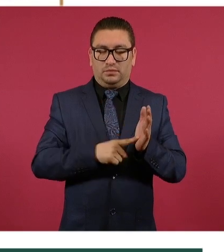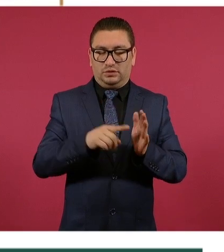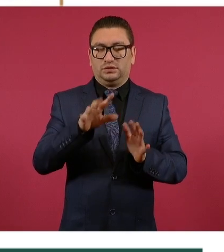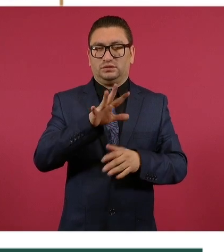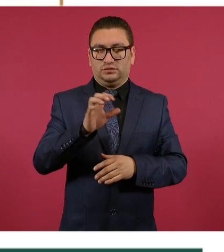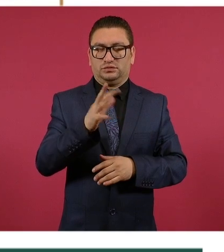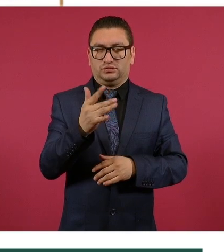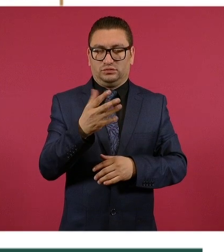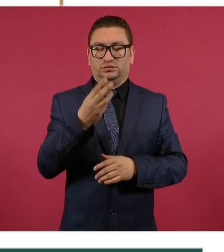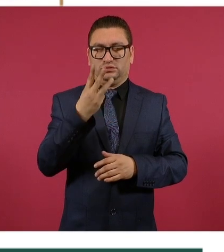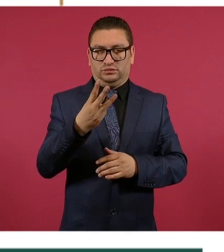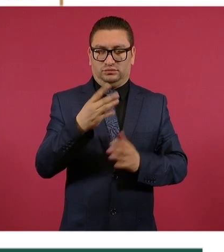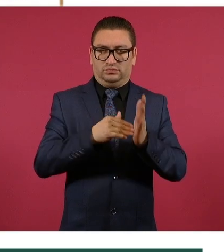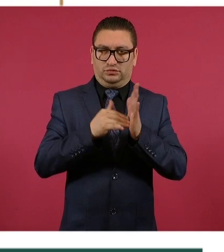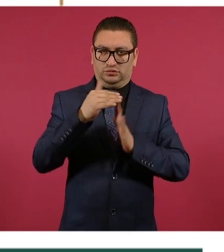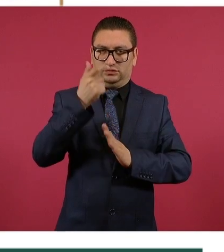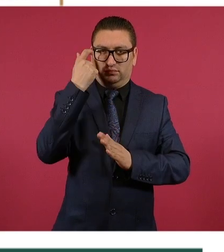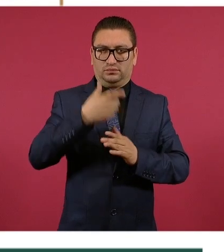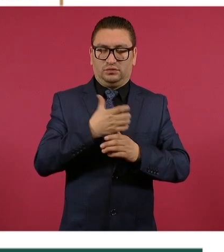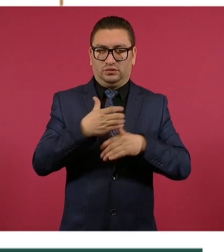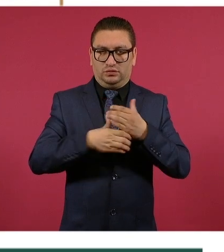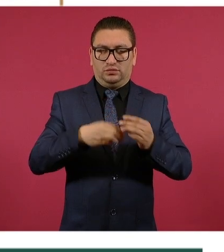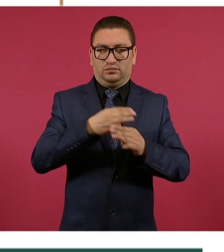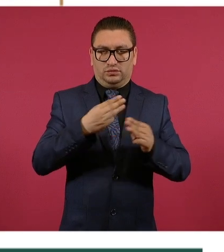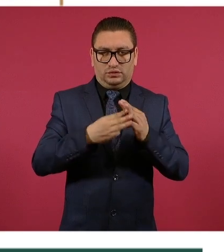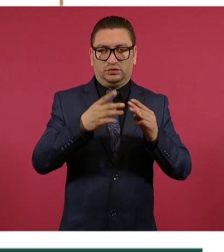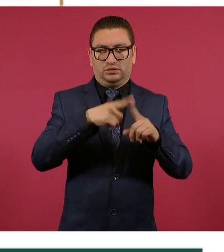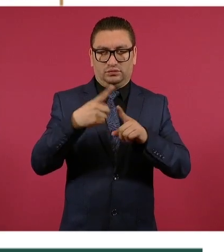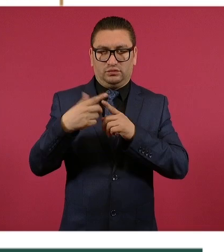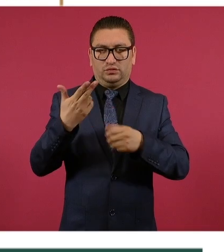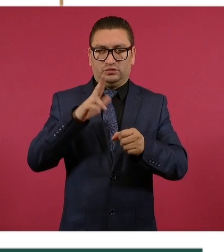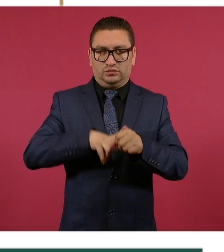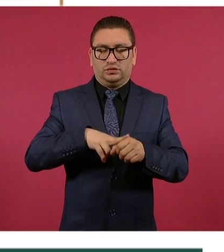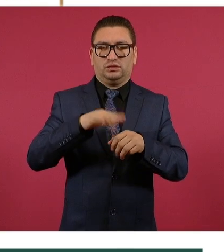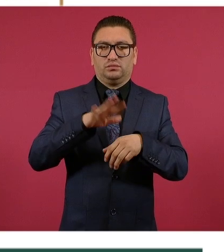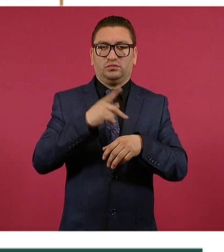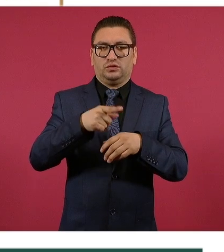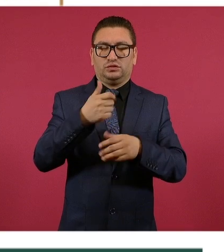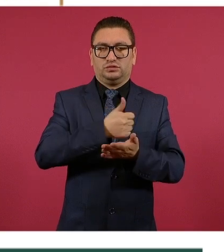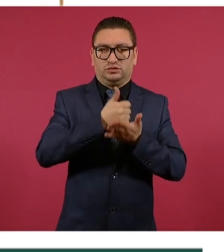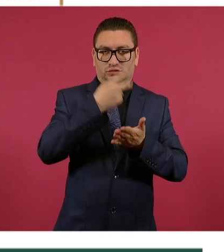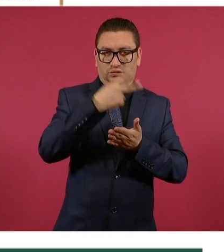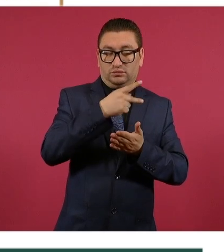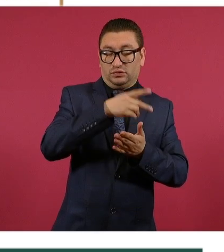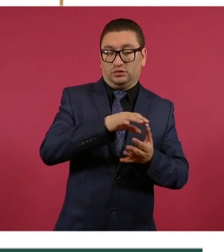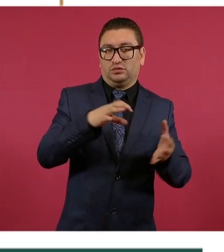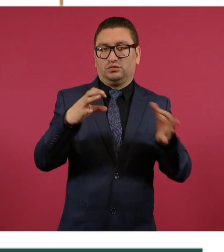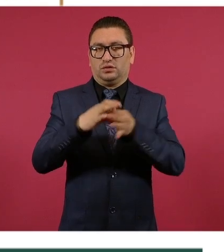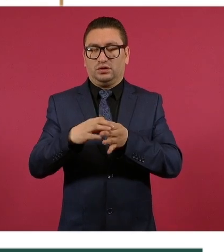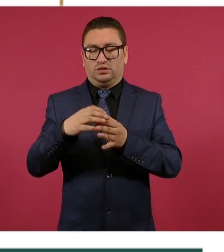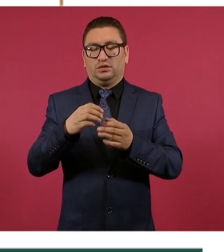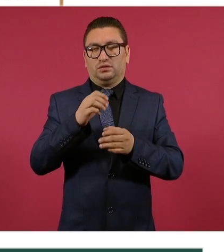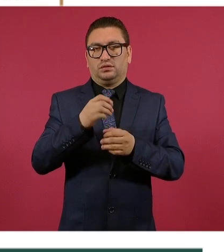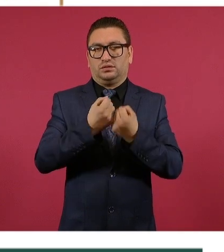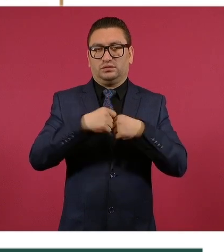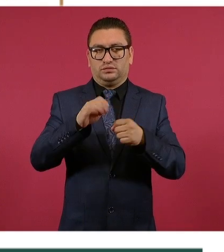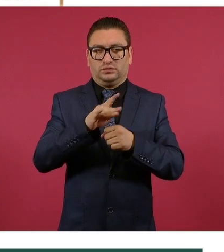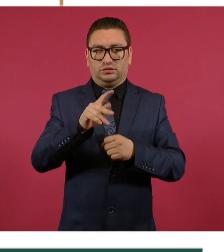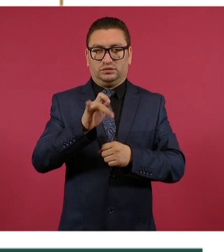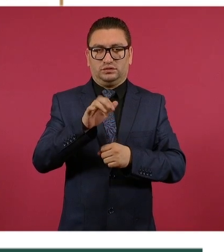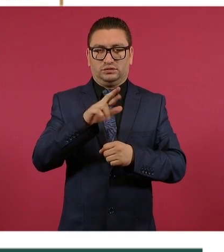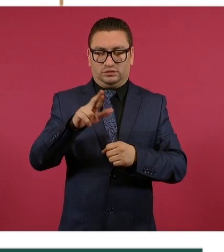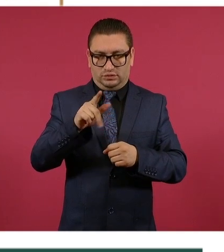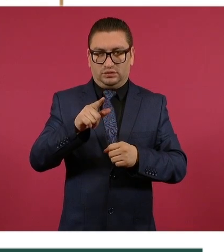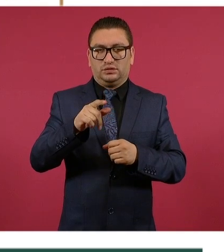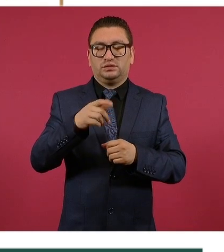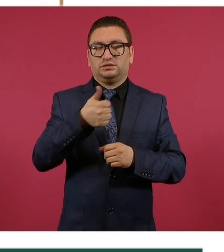1,553 millones de pesos en equipo de hospitales de la transferencia de la Ciudad de México a IMSS Bienestar y un incremento del